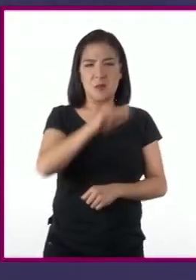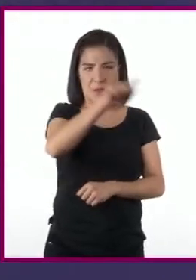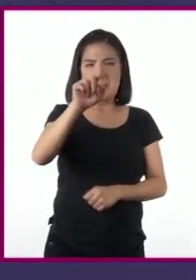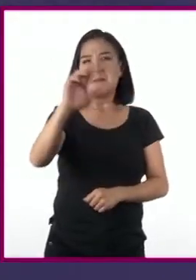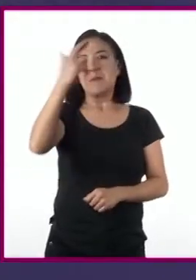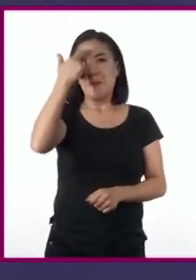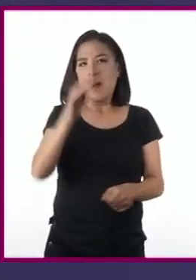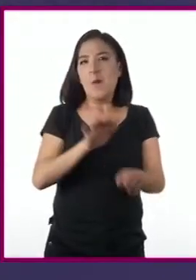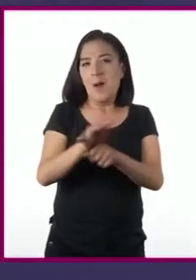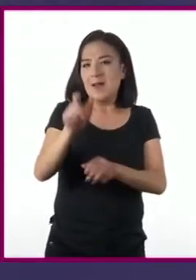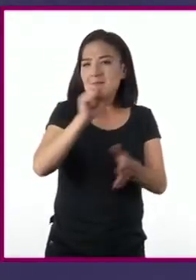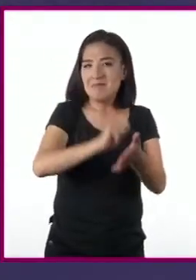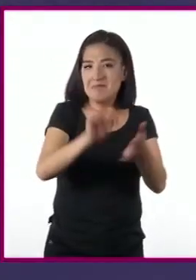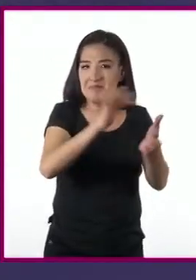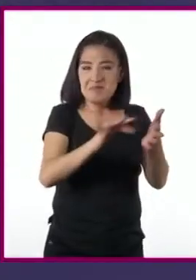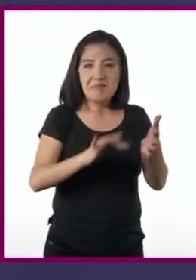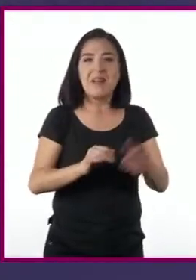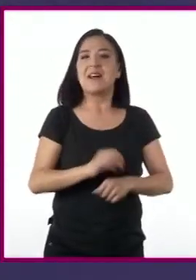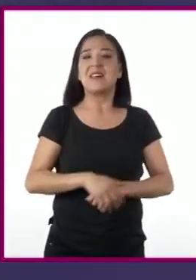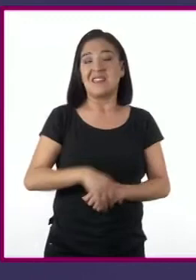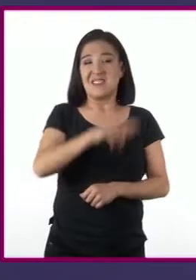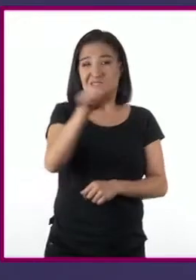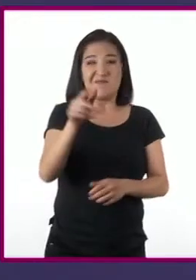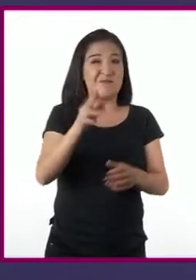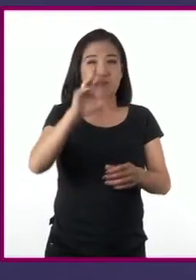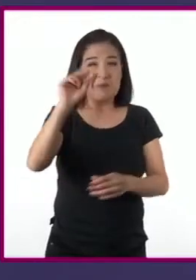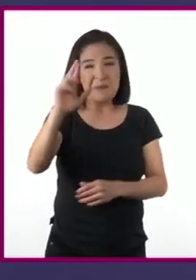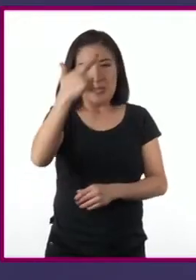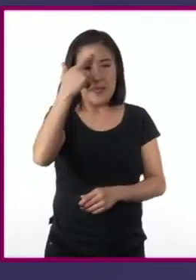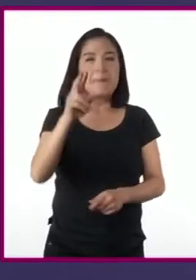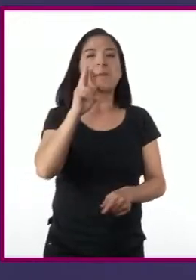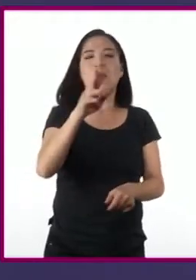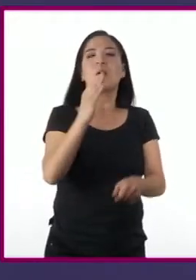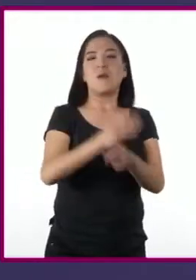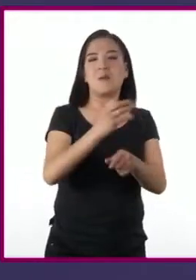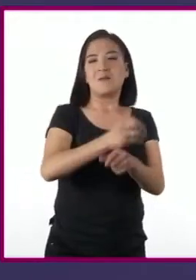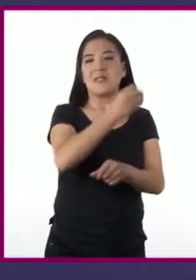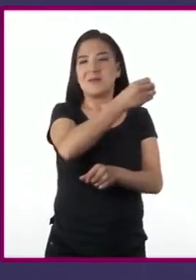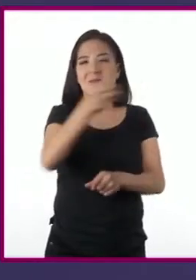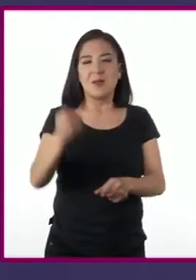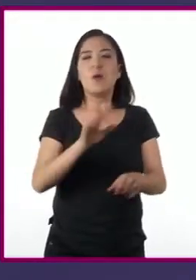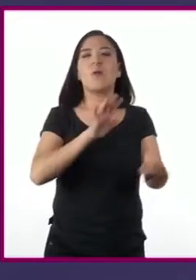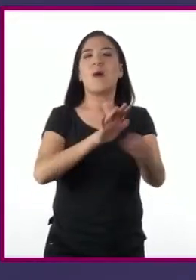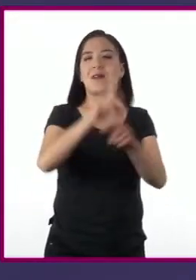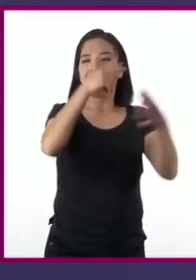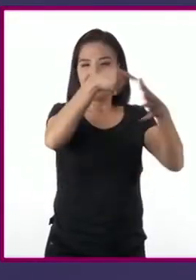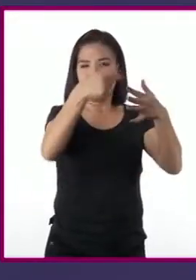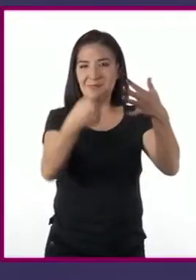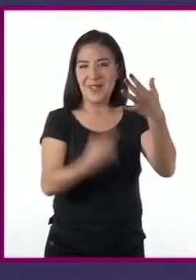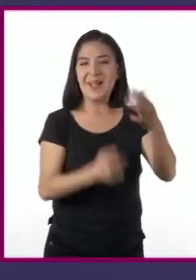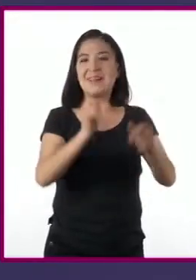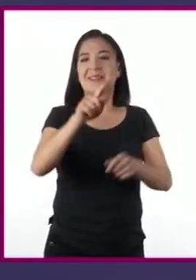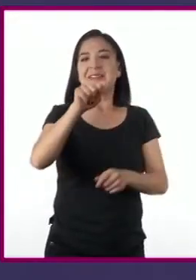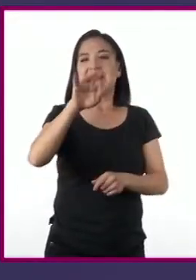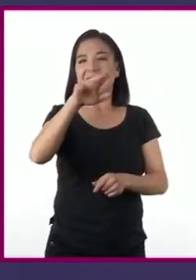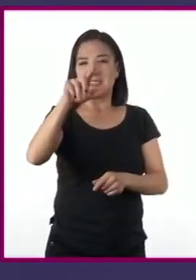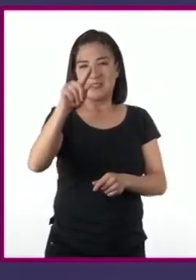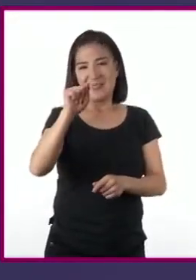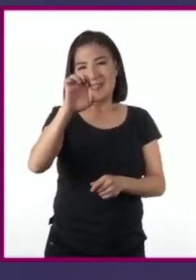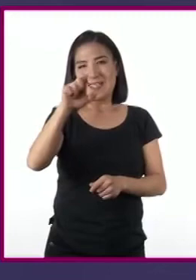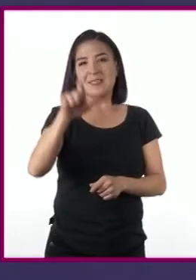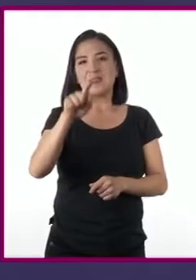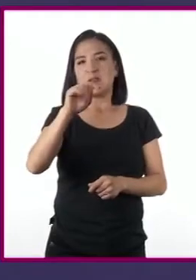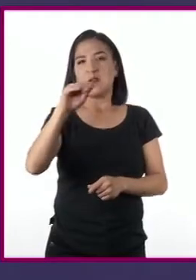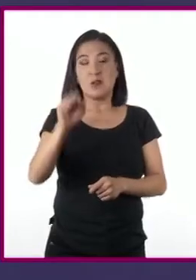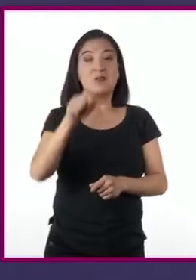texto? Si no es así, demos un repaso breve de la clasificación de los textos. Pongan mucha